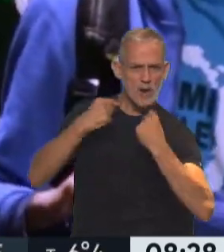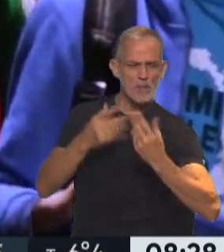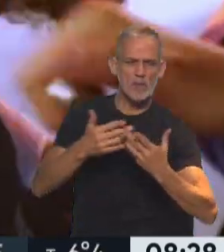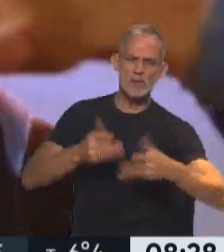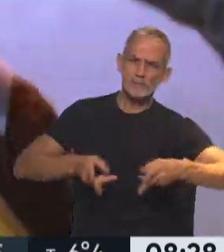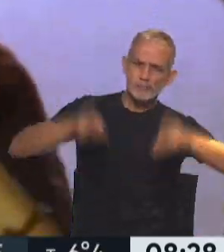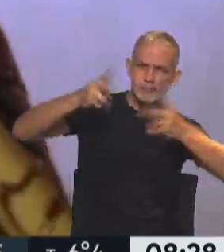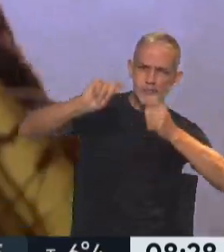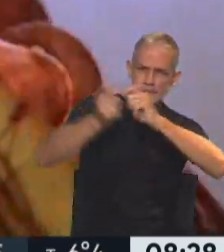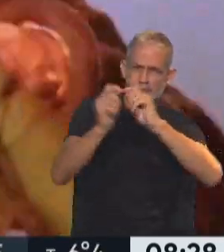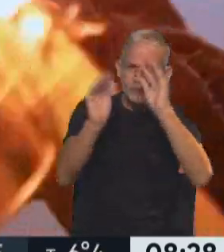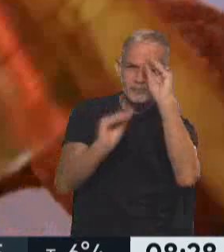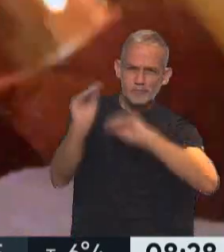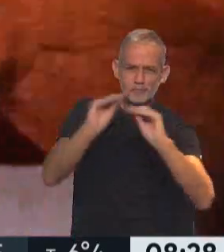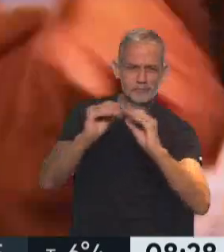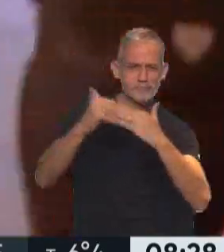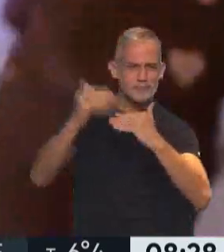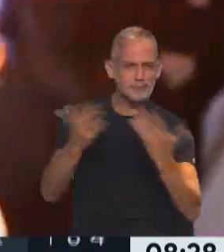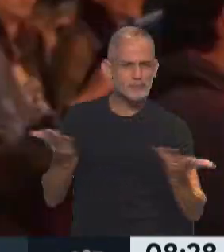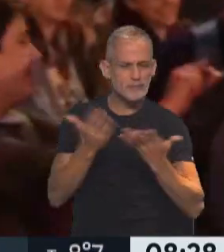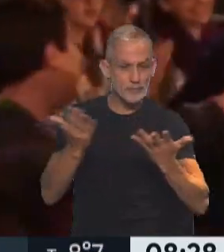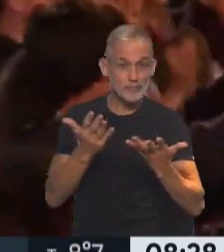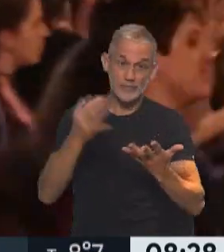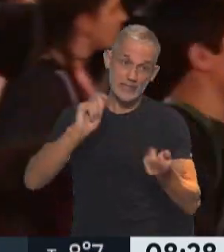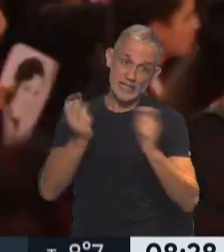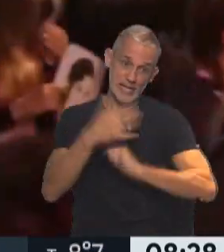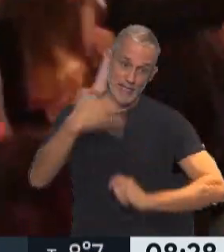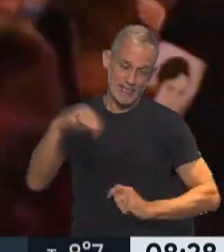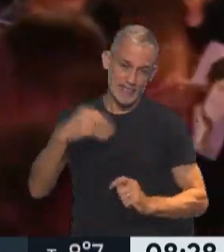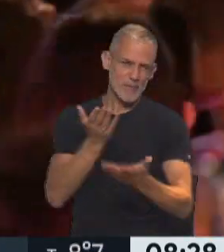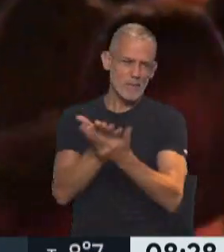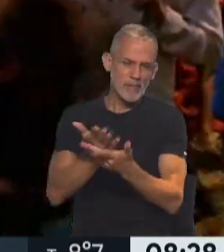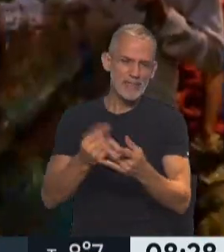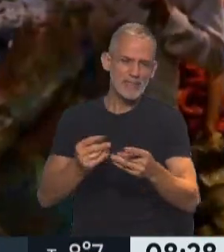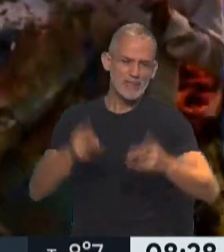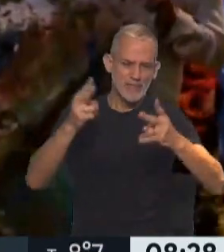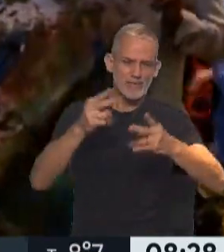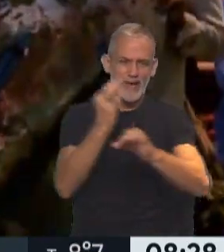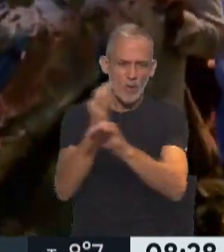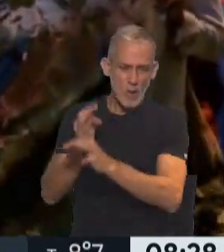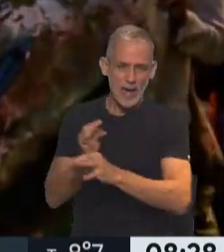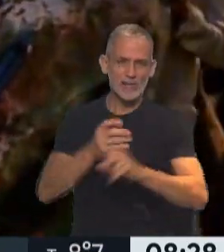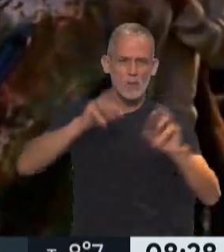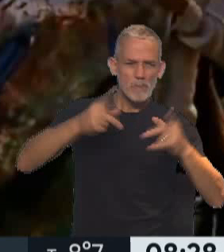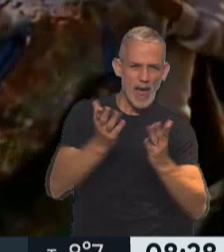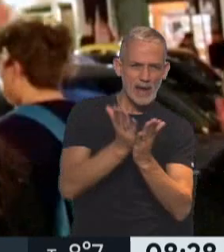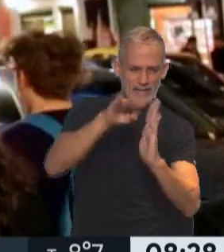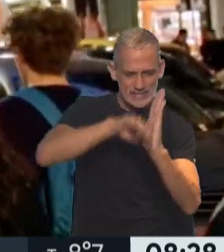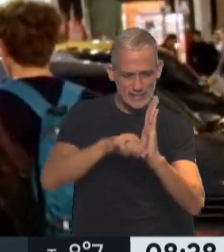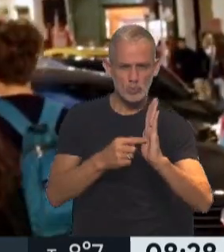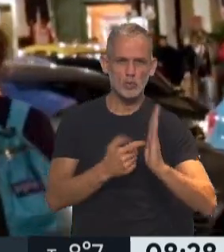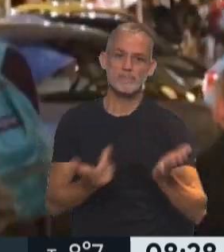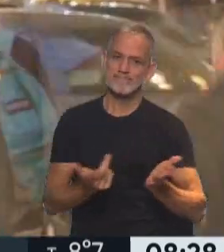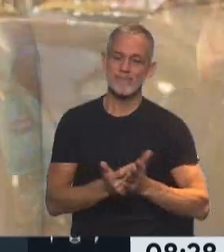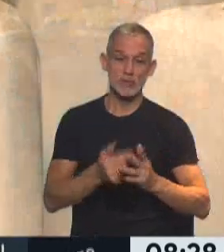reformas estructurales, lo que podía ser todo lo que tenía que ver con reformas edilicias, con reformas de planes de estudio, y nos parecía que